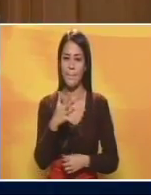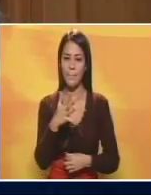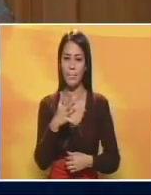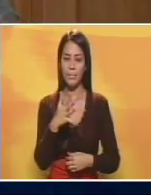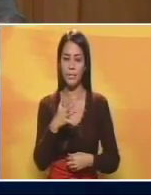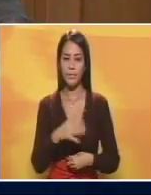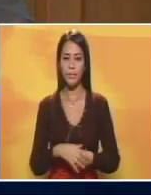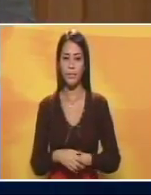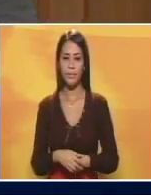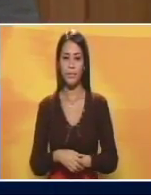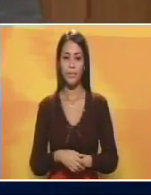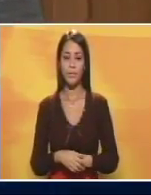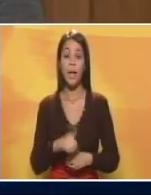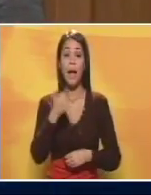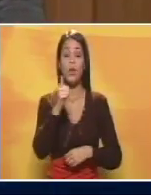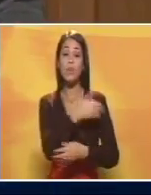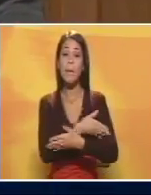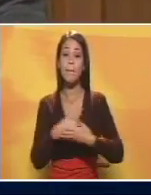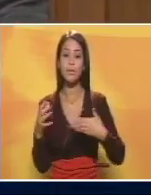a los $10 millones.